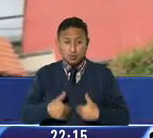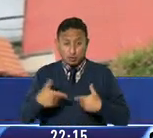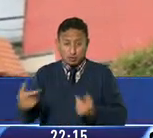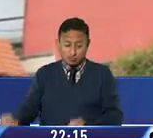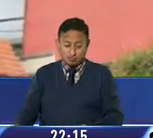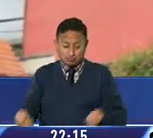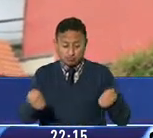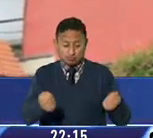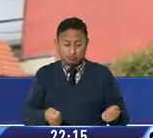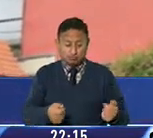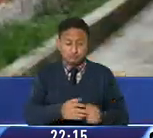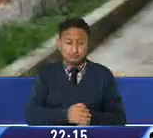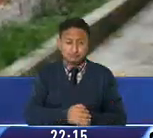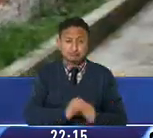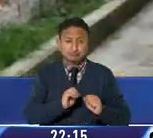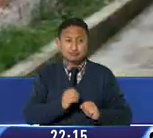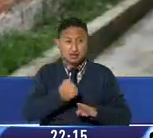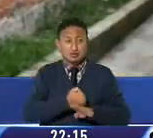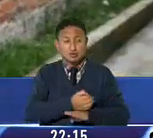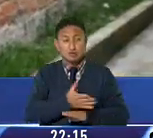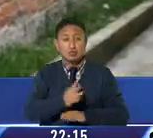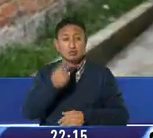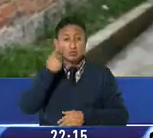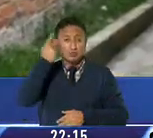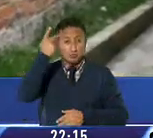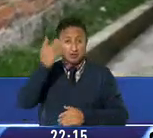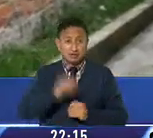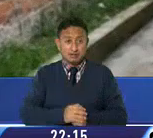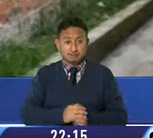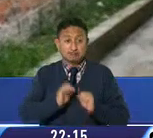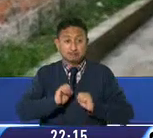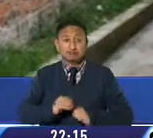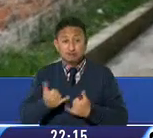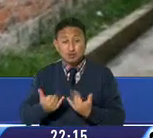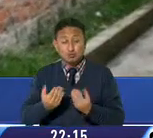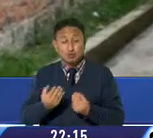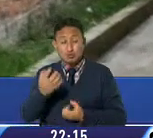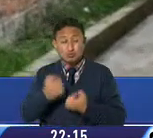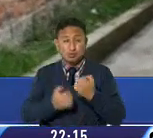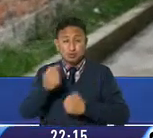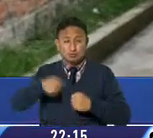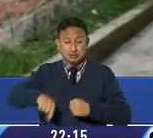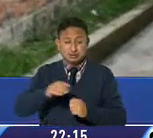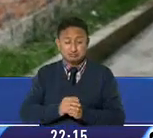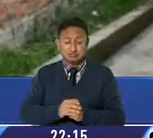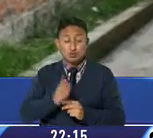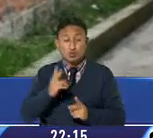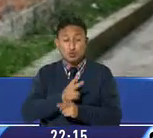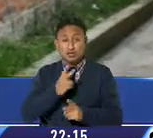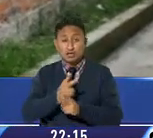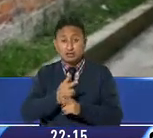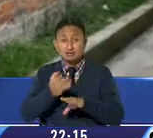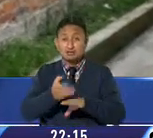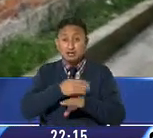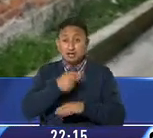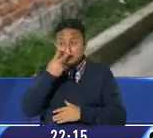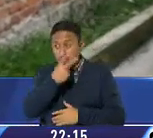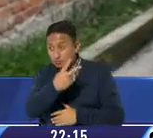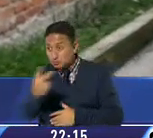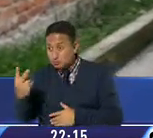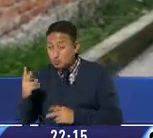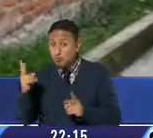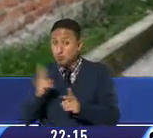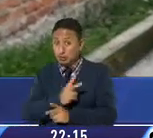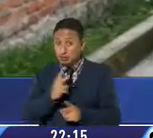sin vida y formuló una recomendación a los padres de familia que por las múltiples circunstancias adviertan los peligros a los que quedan expuestos los niños cuando